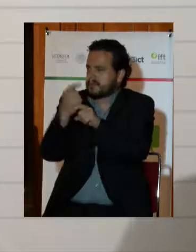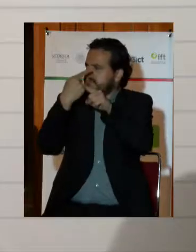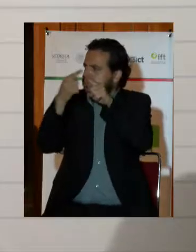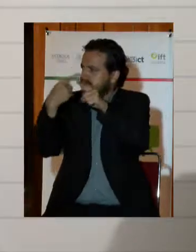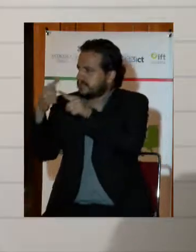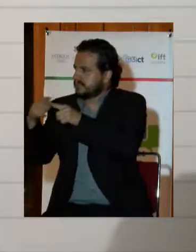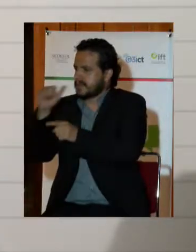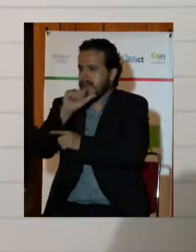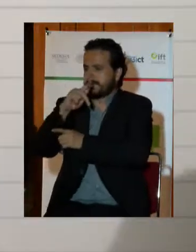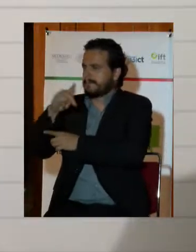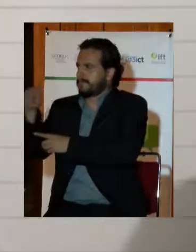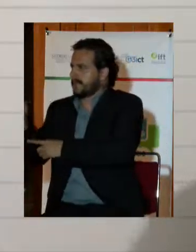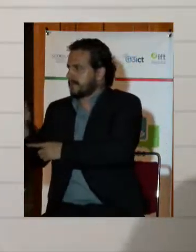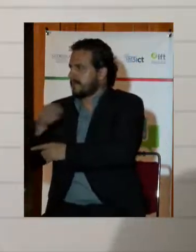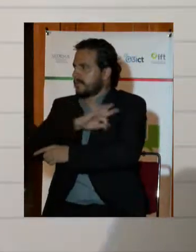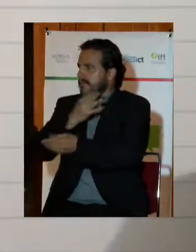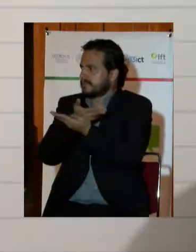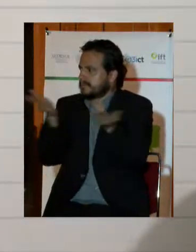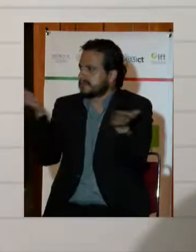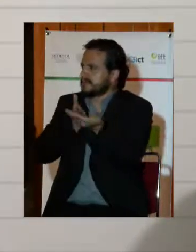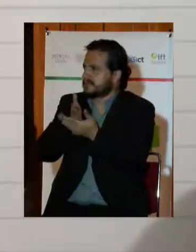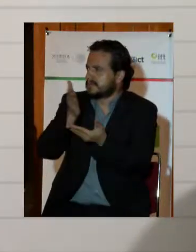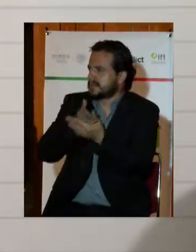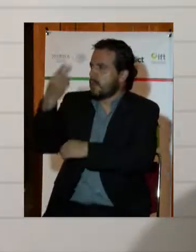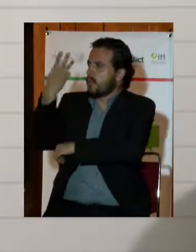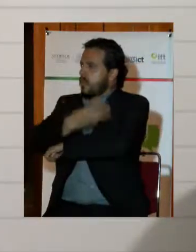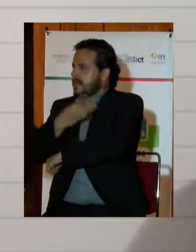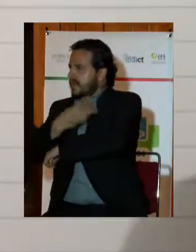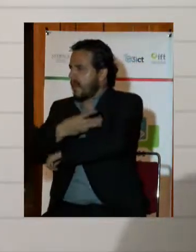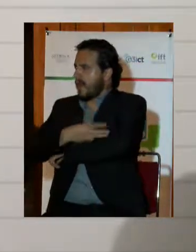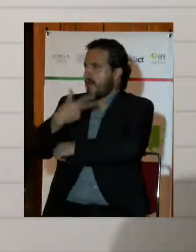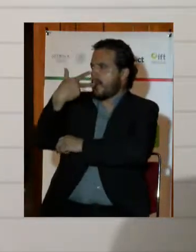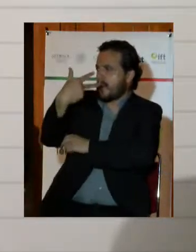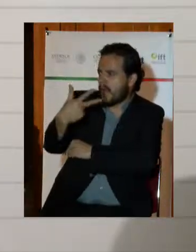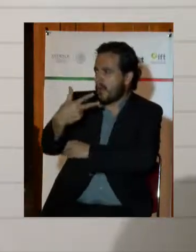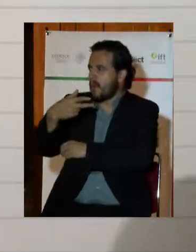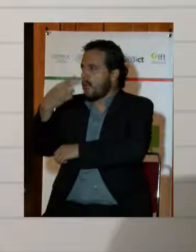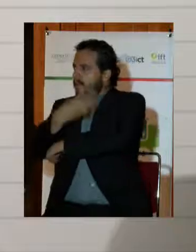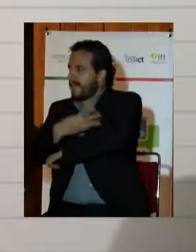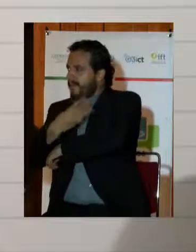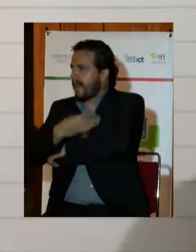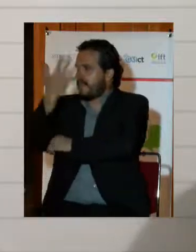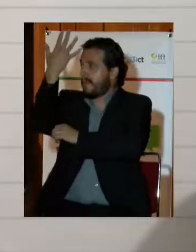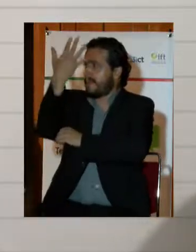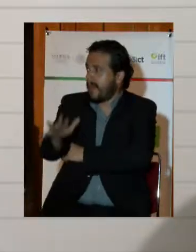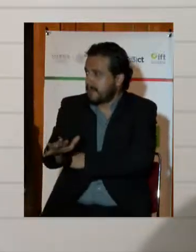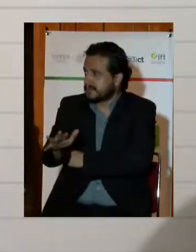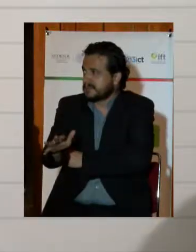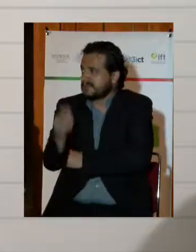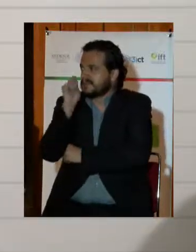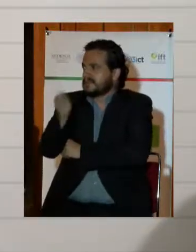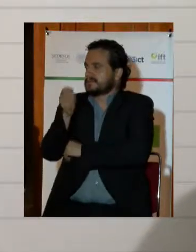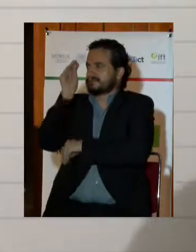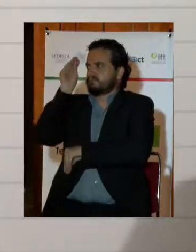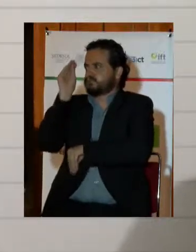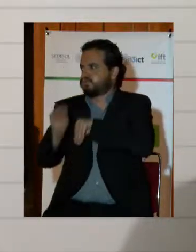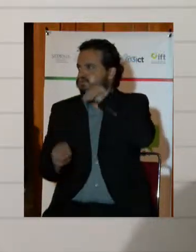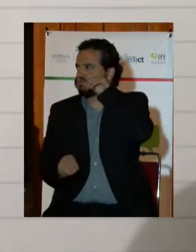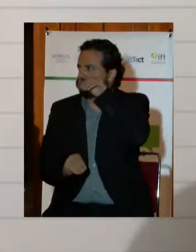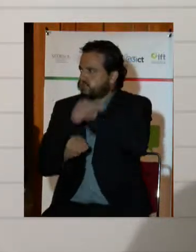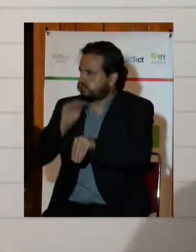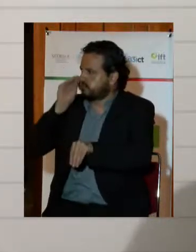Sistemas operativos como Windows 8 y Windows 10 están explotando ahora las oportunidades inherentes que hay en